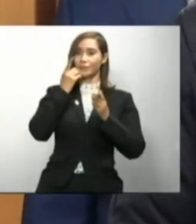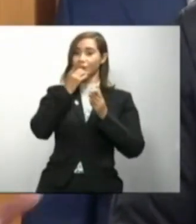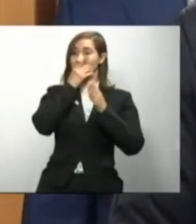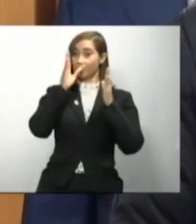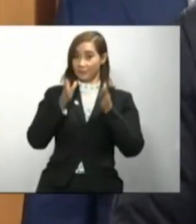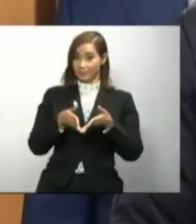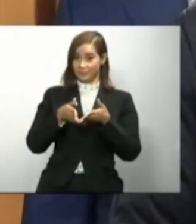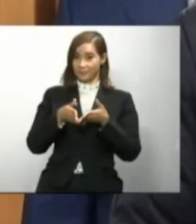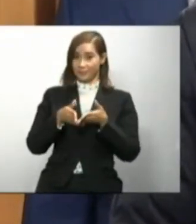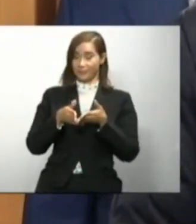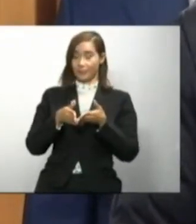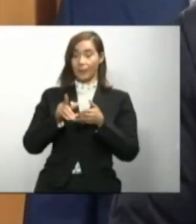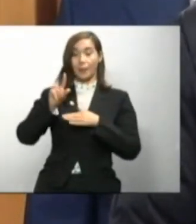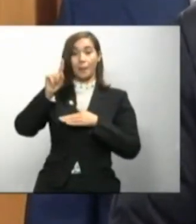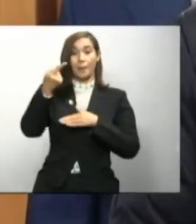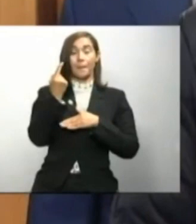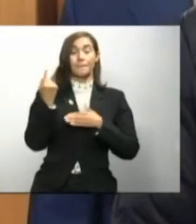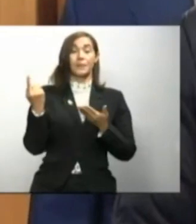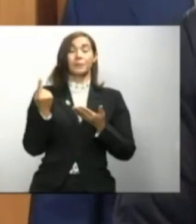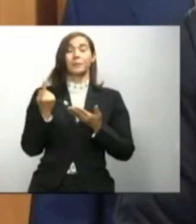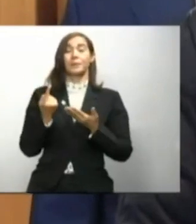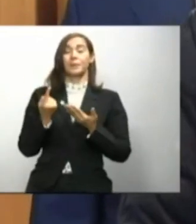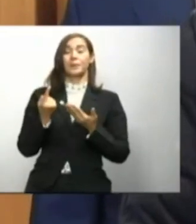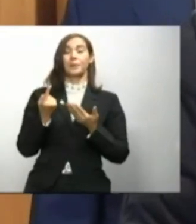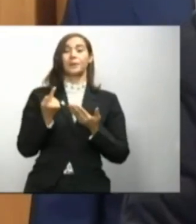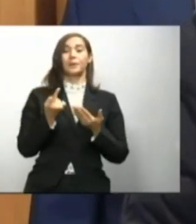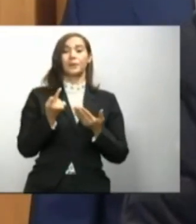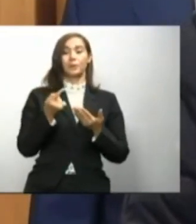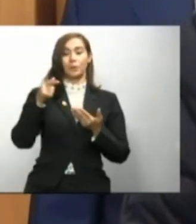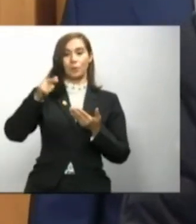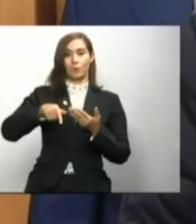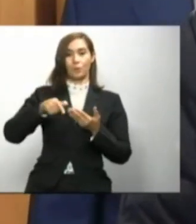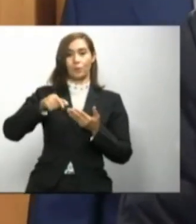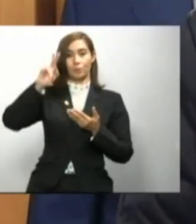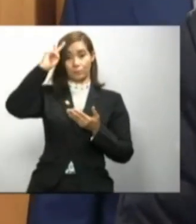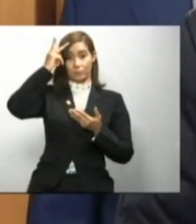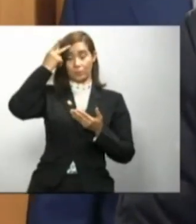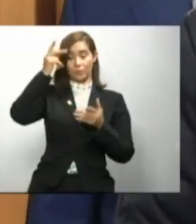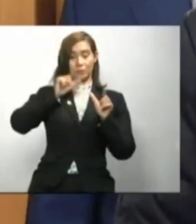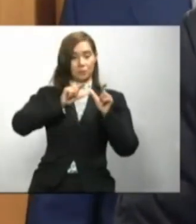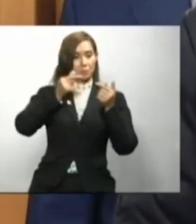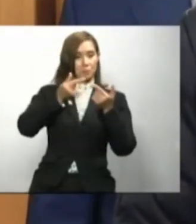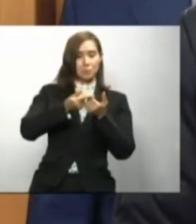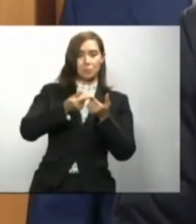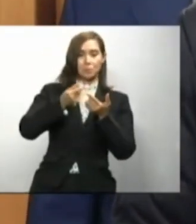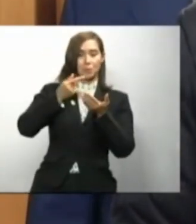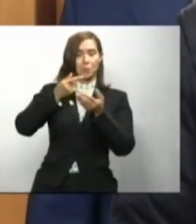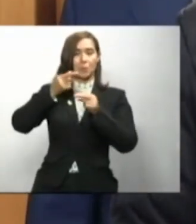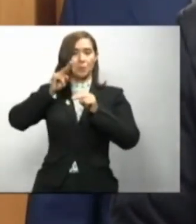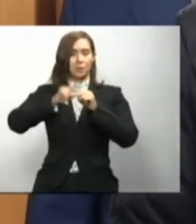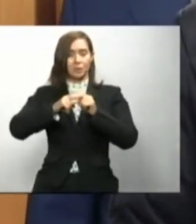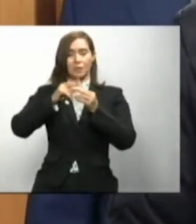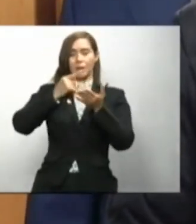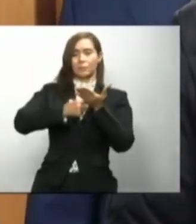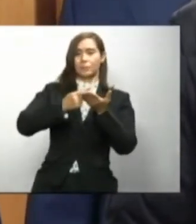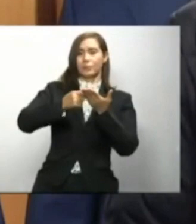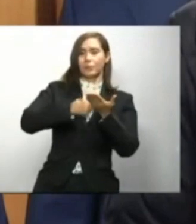reuniones con los sectores como siempre hago de nuestro partido y ahí hablamos de las situaciones